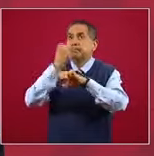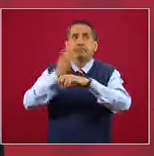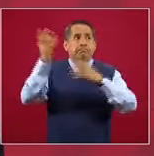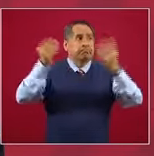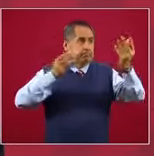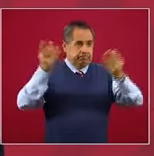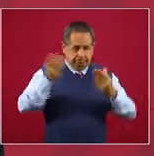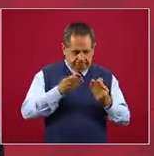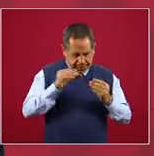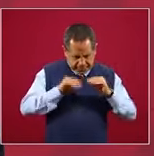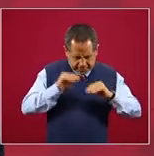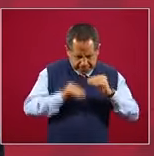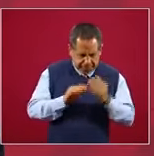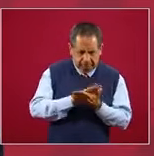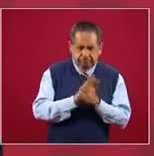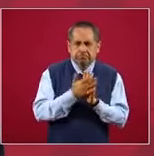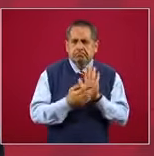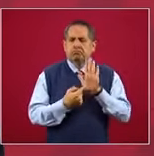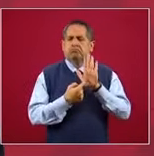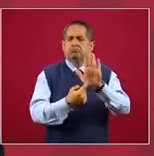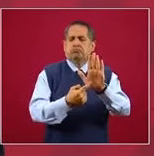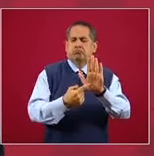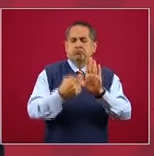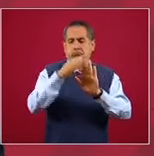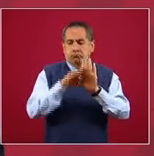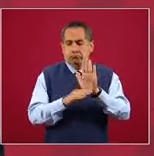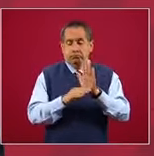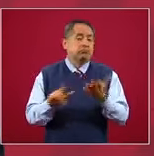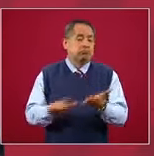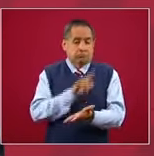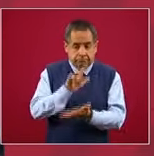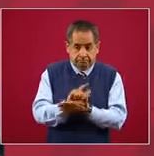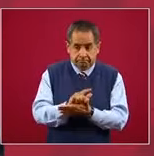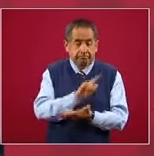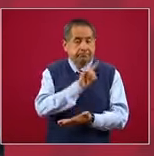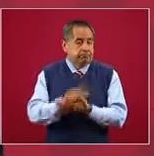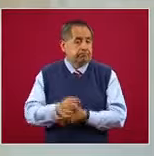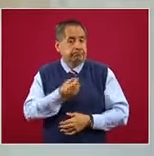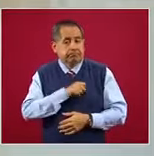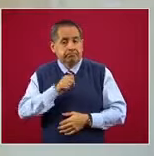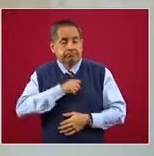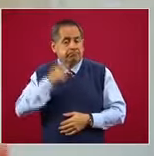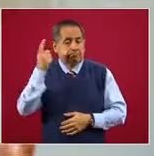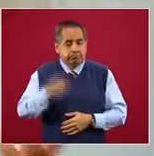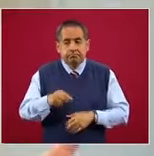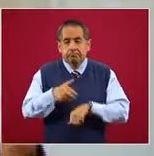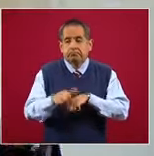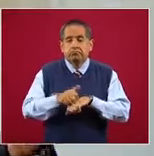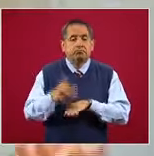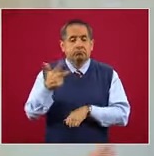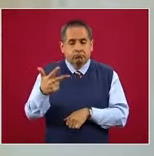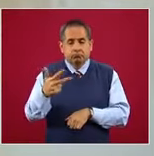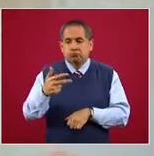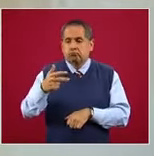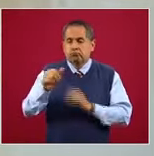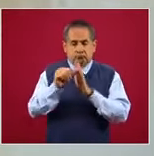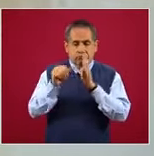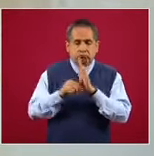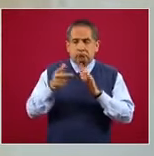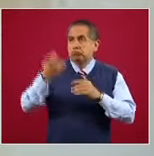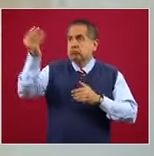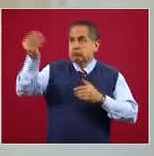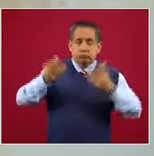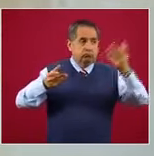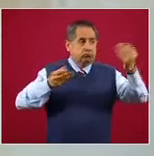federativas. Todos los estados están obligados por ley, por la Ley General de Salud, su título 8, a